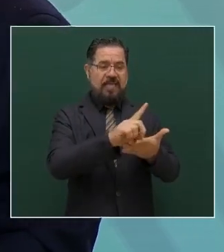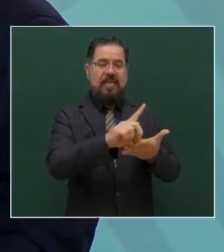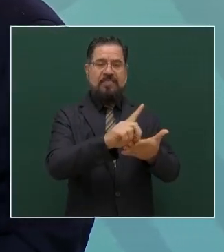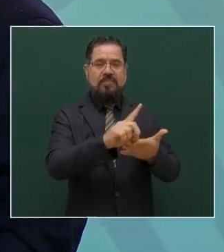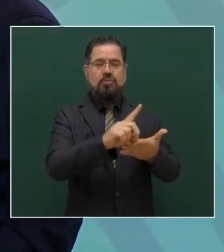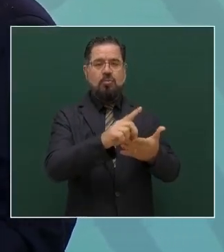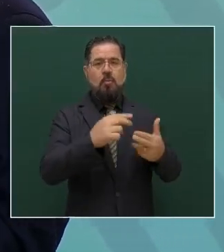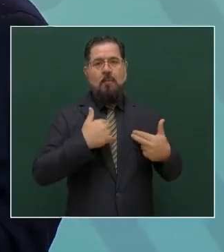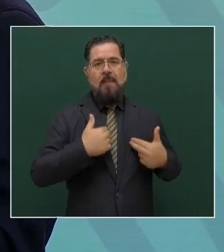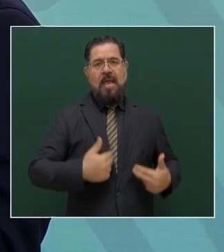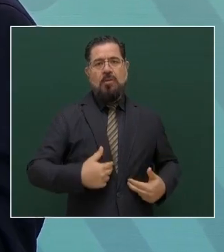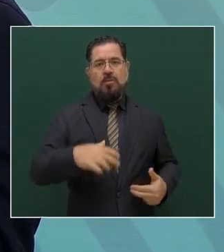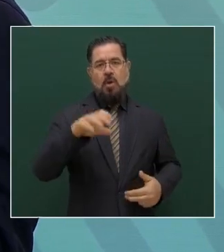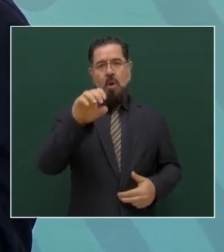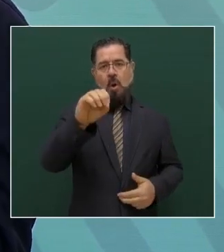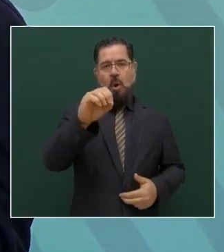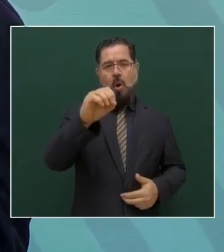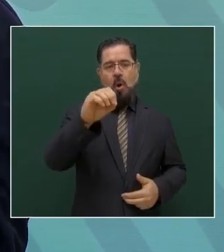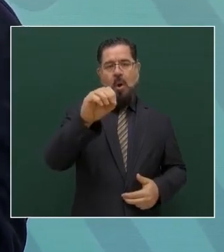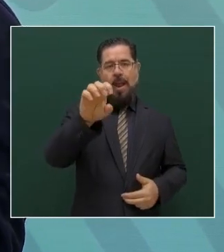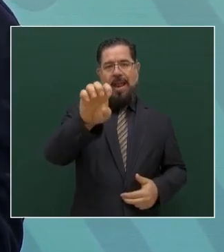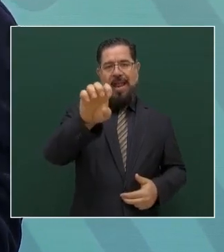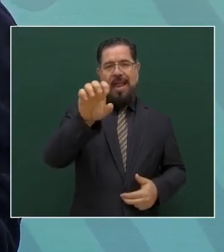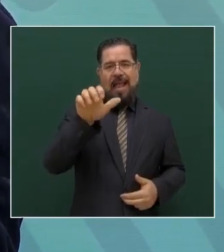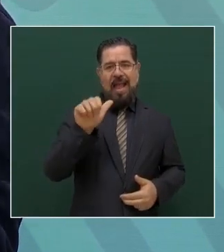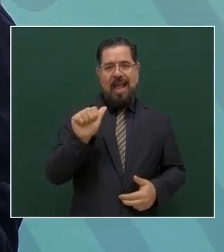OEA. OEA.